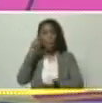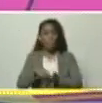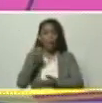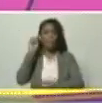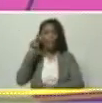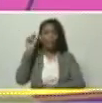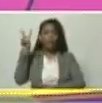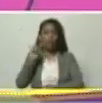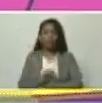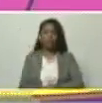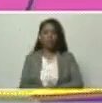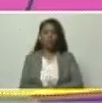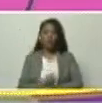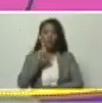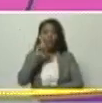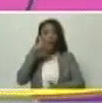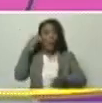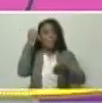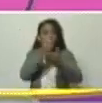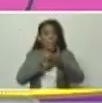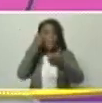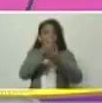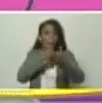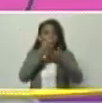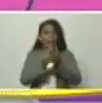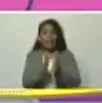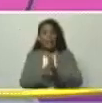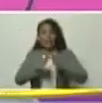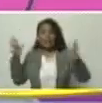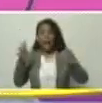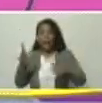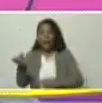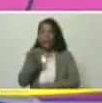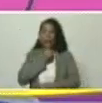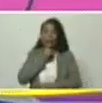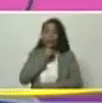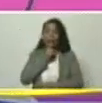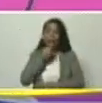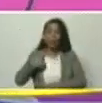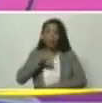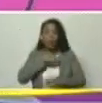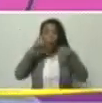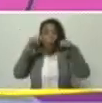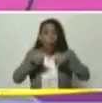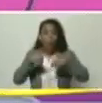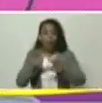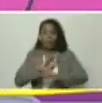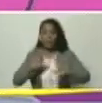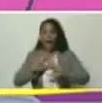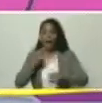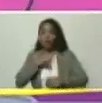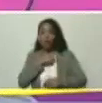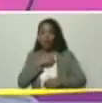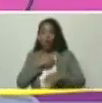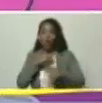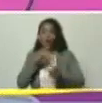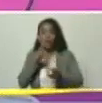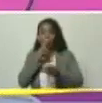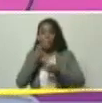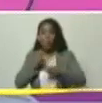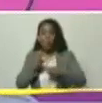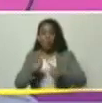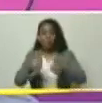2021-2022, una batalla y un gran desafío, que hoy estamos recogiendo su